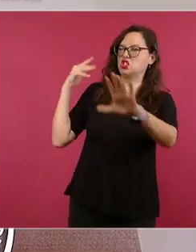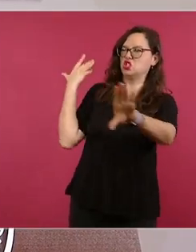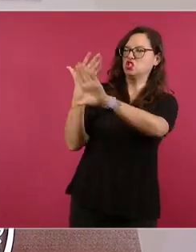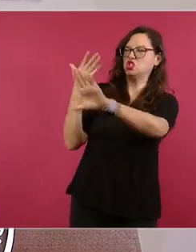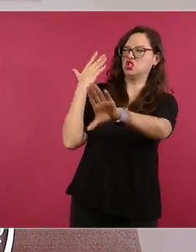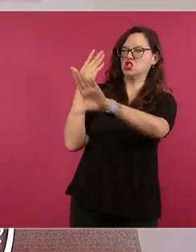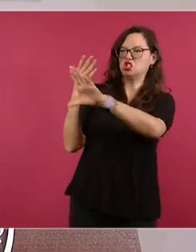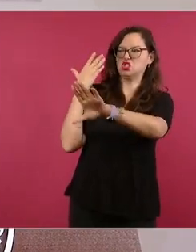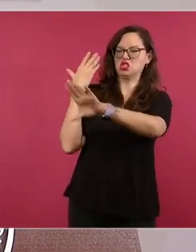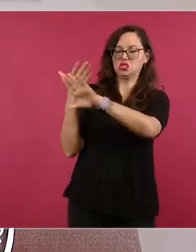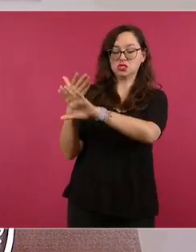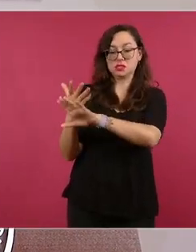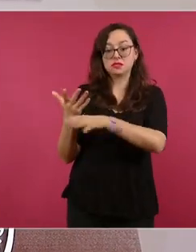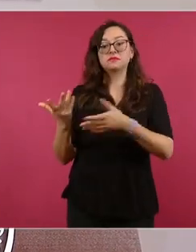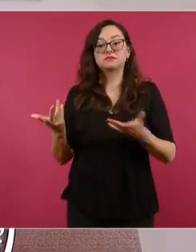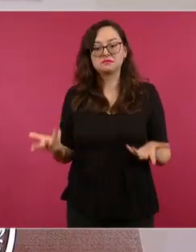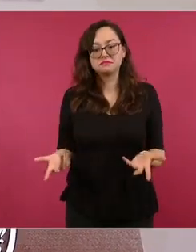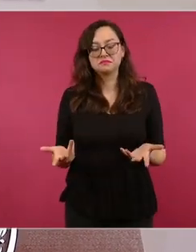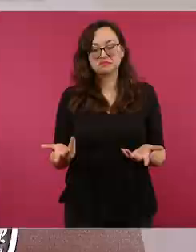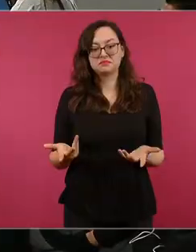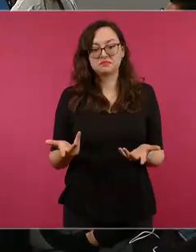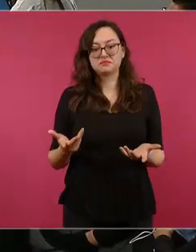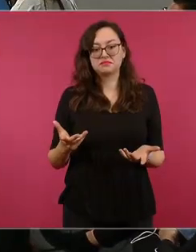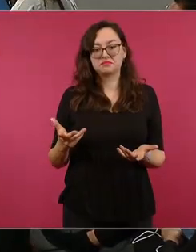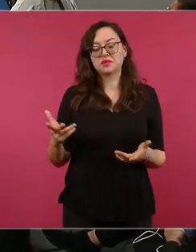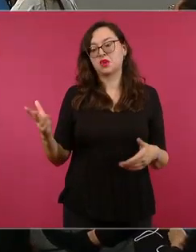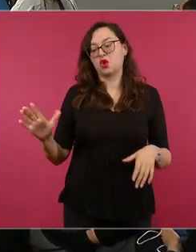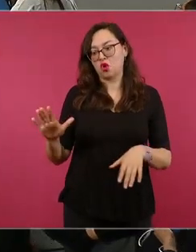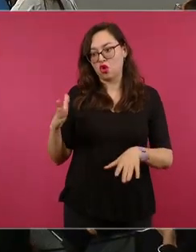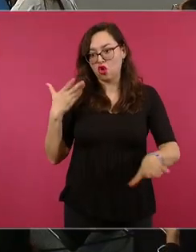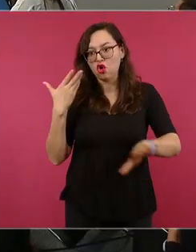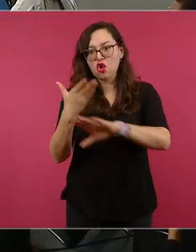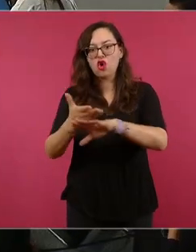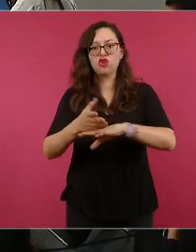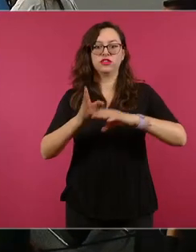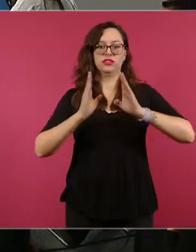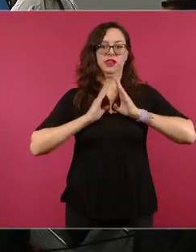particular afectar a la Secretaría de la Defensa,